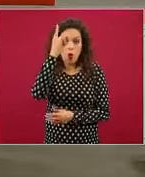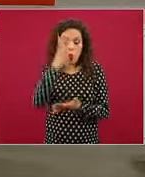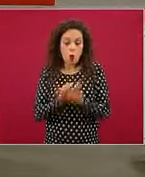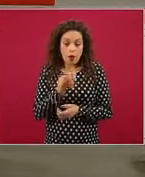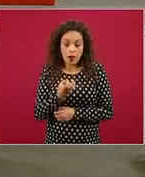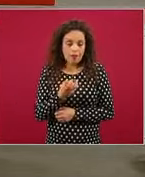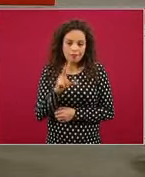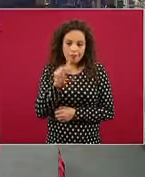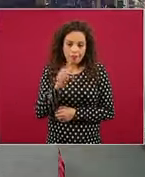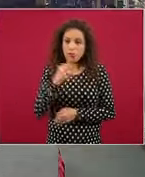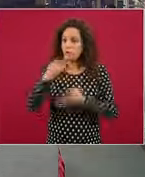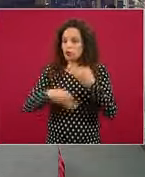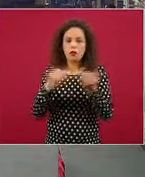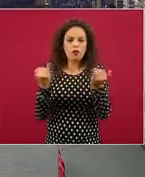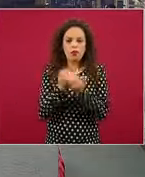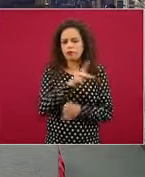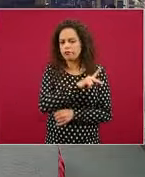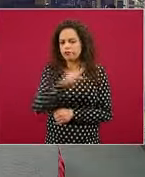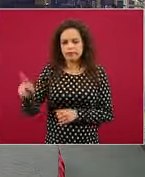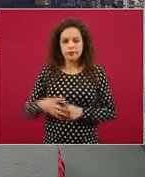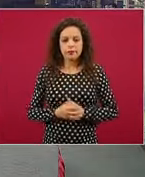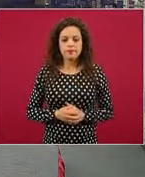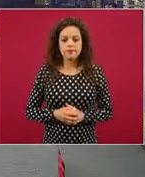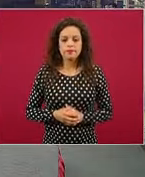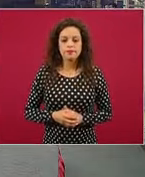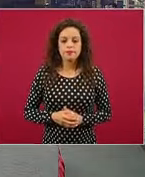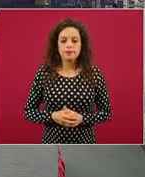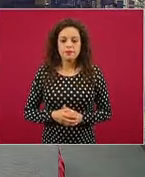Muchas gracias. Por favor.